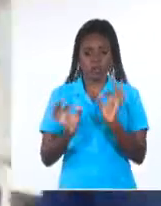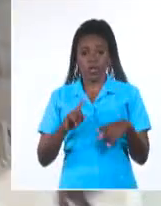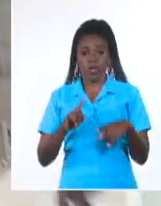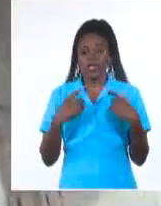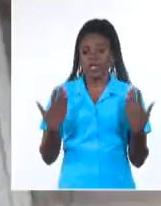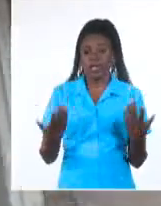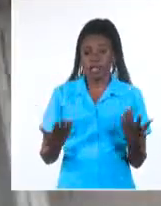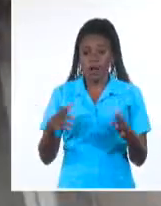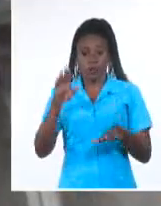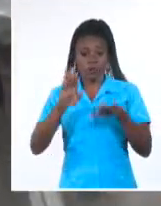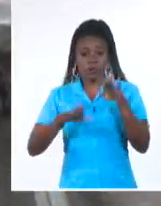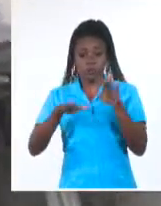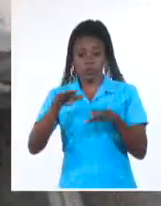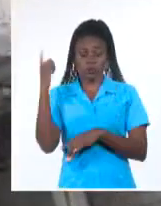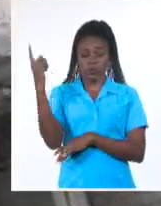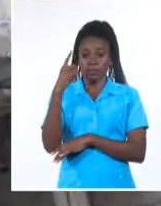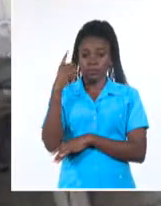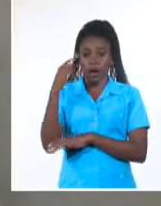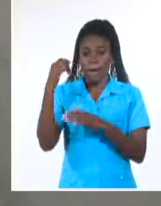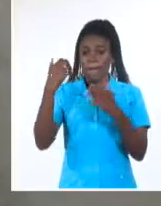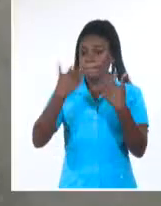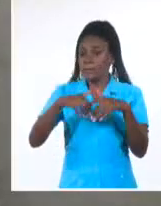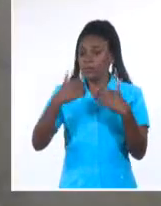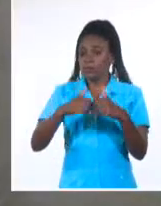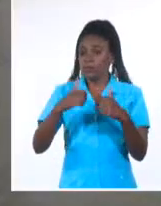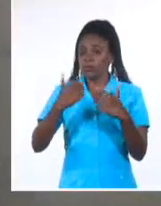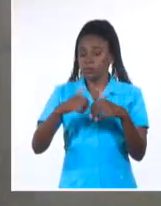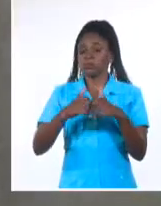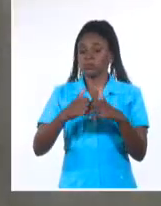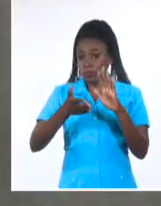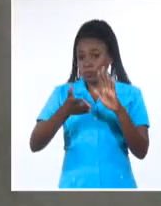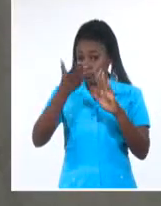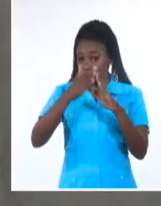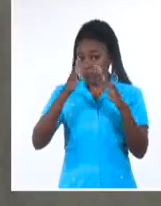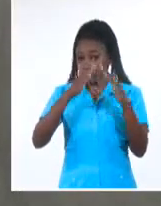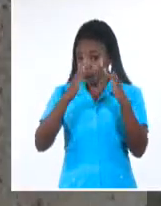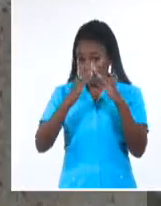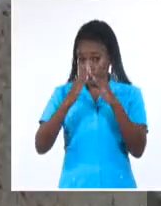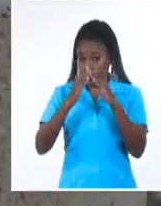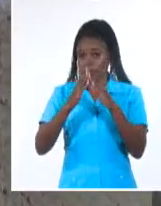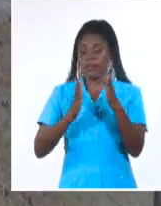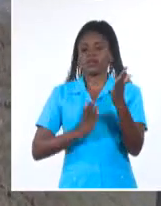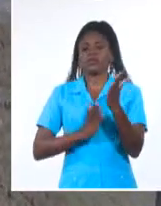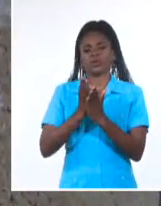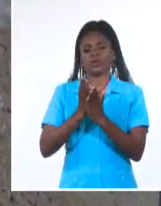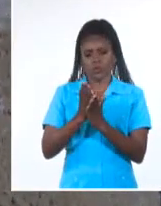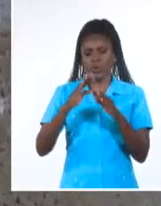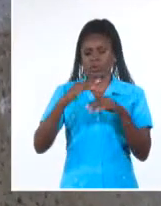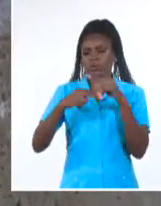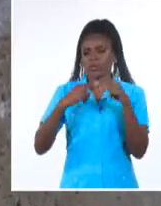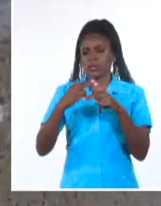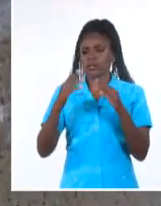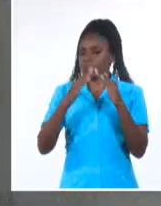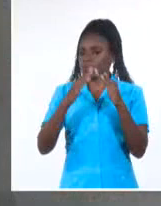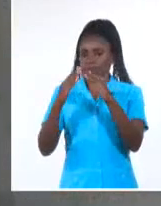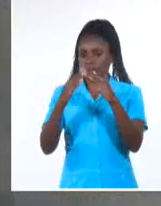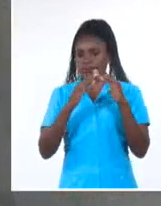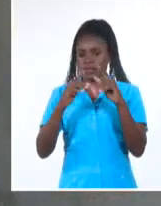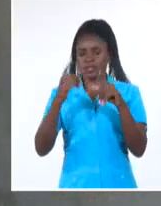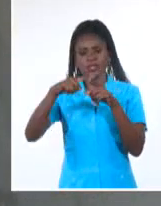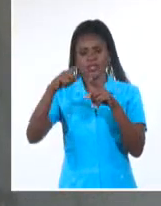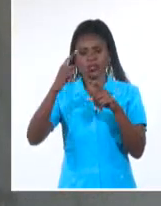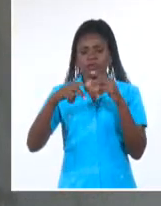del Balance Nacional y la producción local de materiales de la construcción para el avance de las células básicas habitacionales y